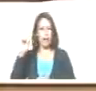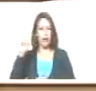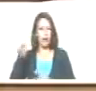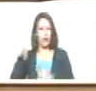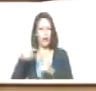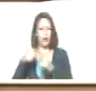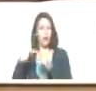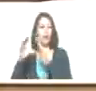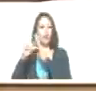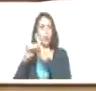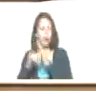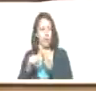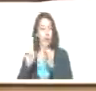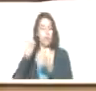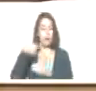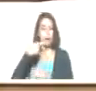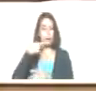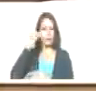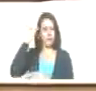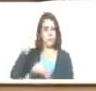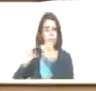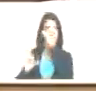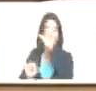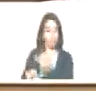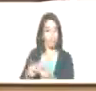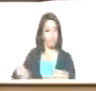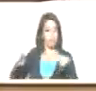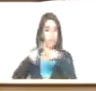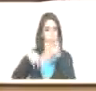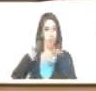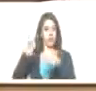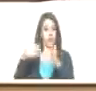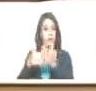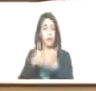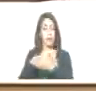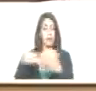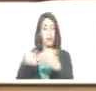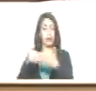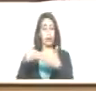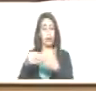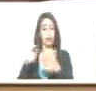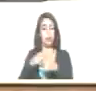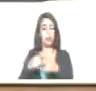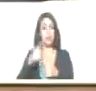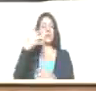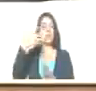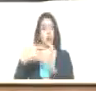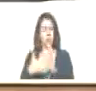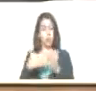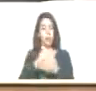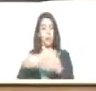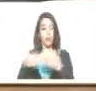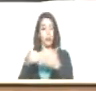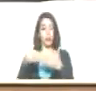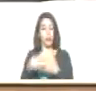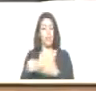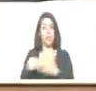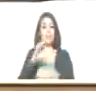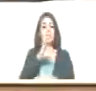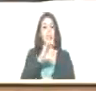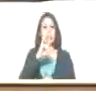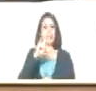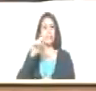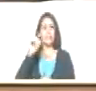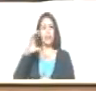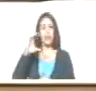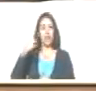está catalogada con un costo de más de 12 mil millones de dólares y de 5 mil millones de dólares y se robaron Citgo que cuesta 12 mil millones de dólares. Se